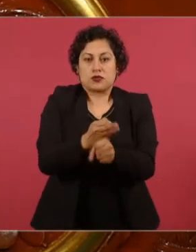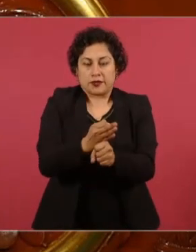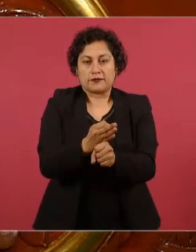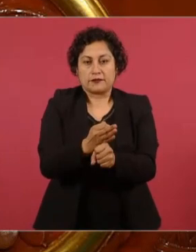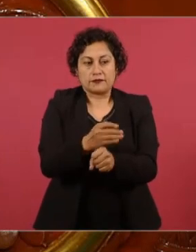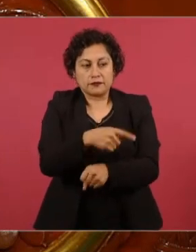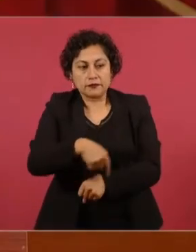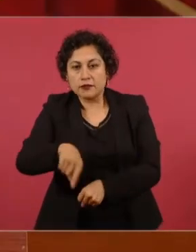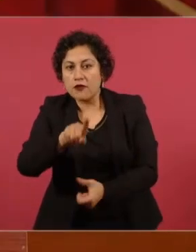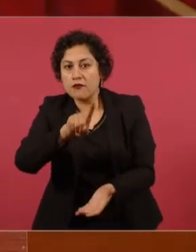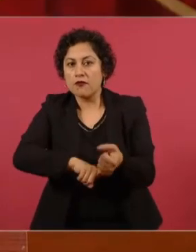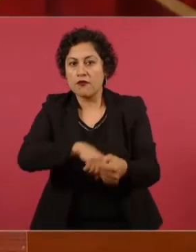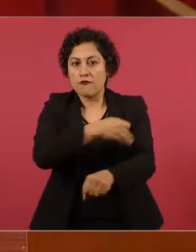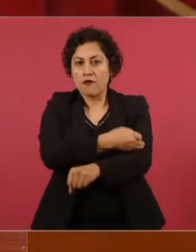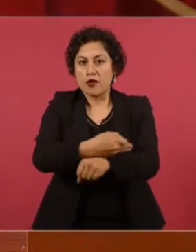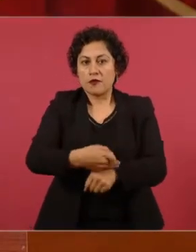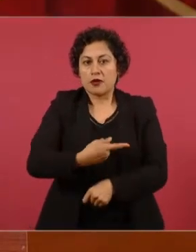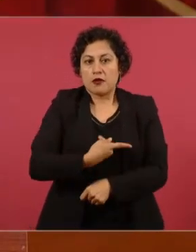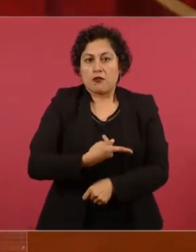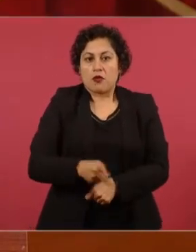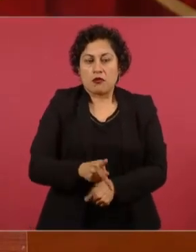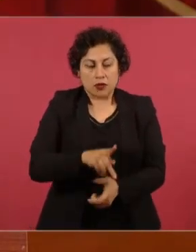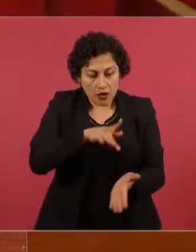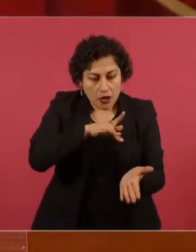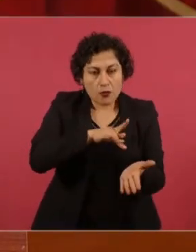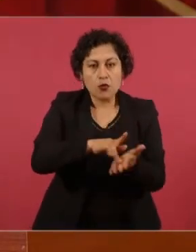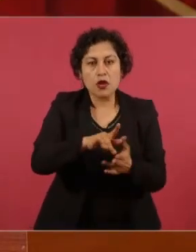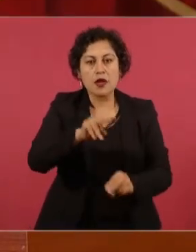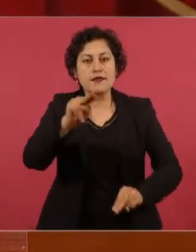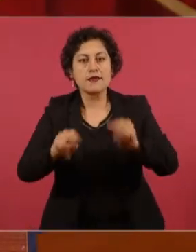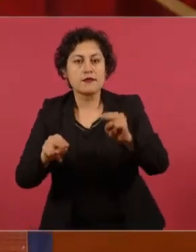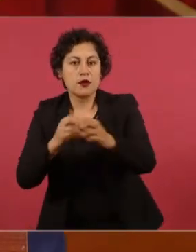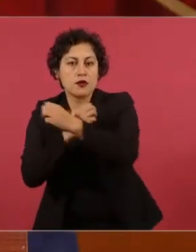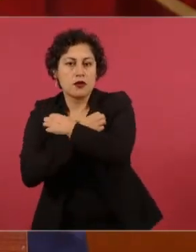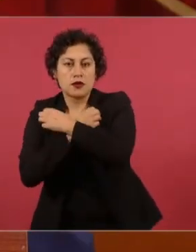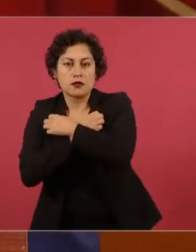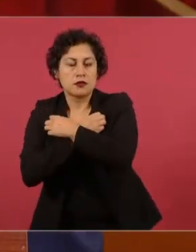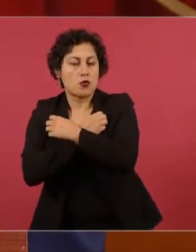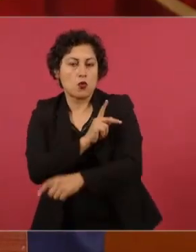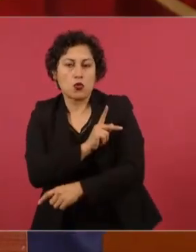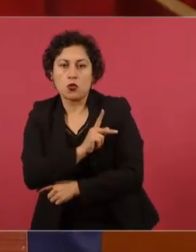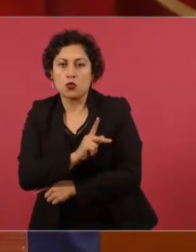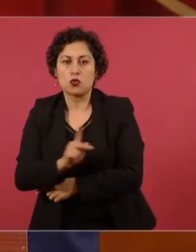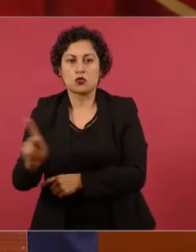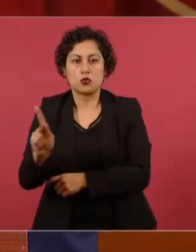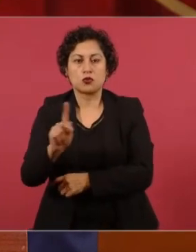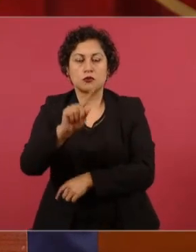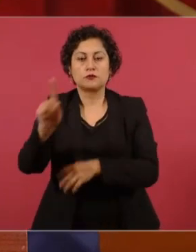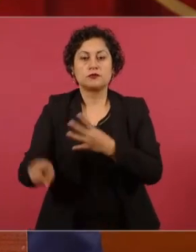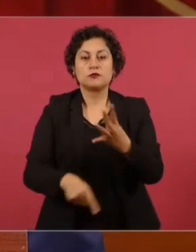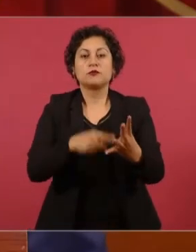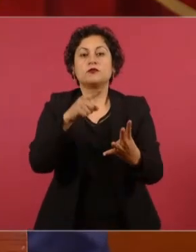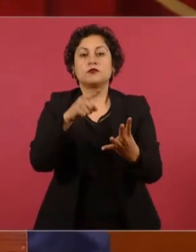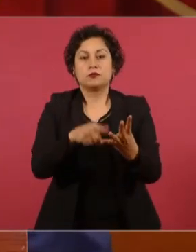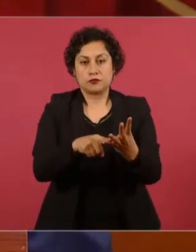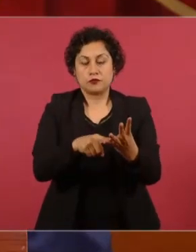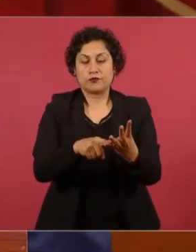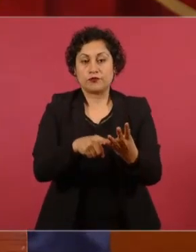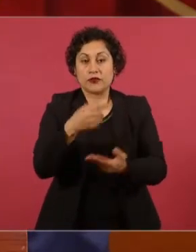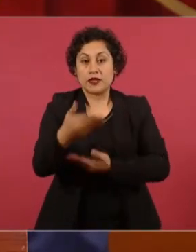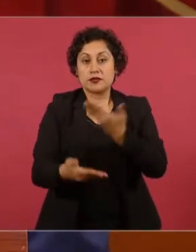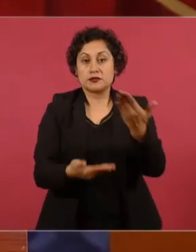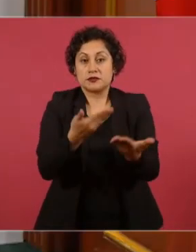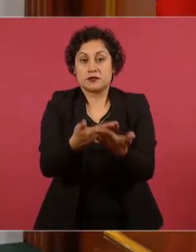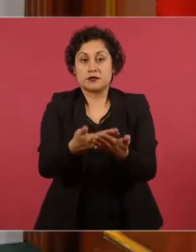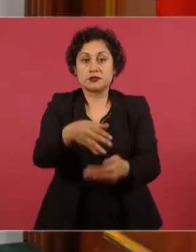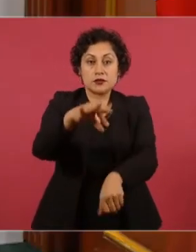escolaridad. Cuatro, garantizar atención médica integral de manera gratuita